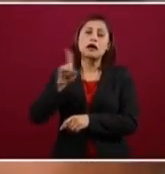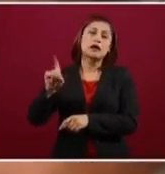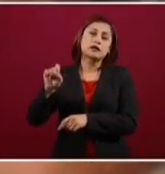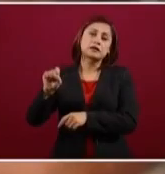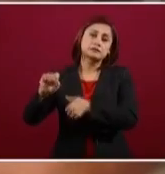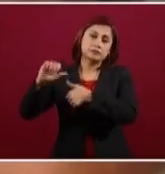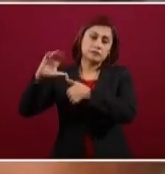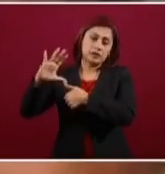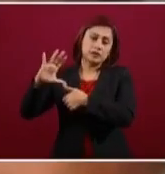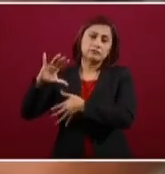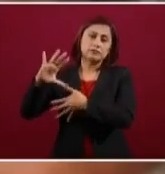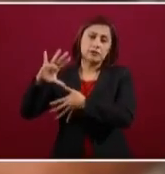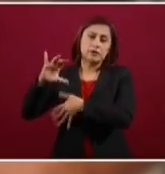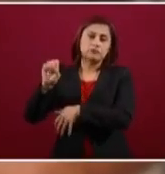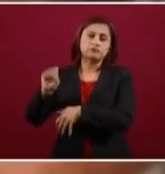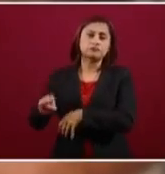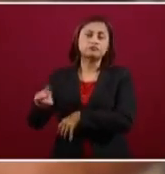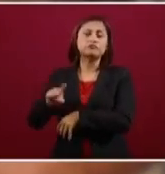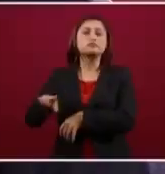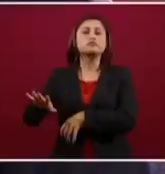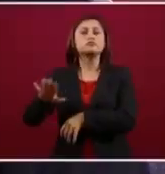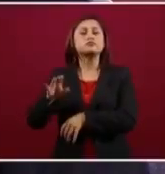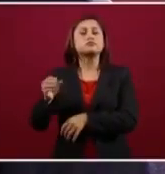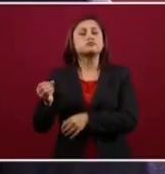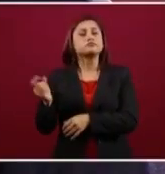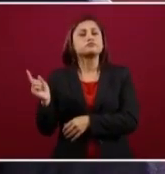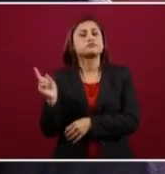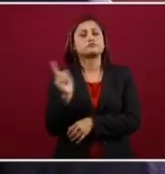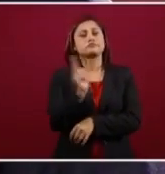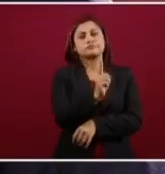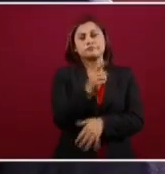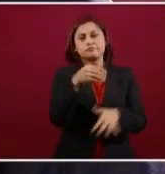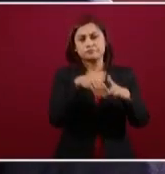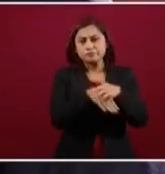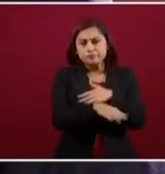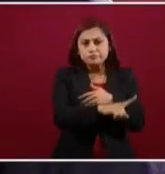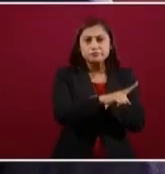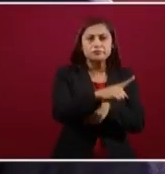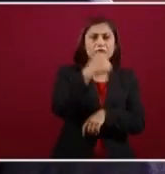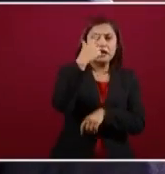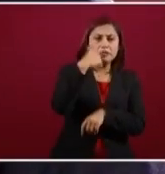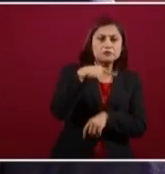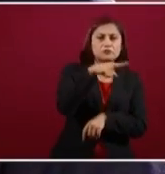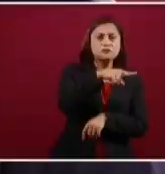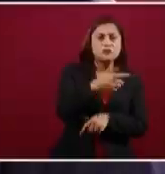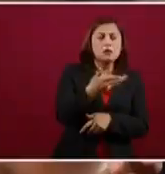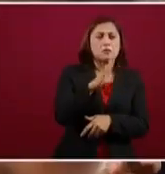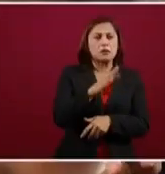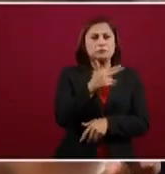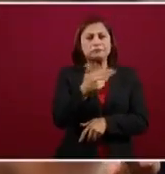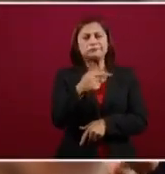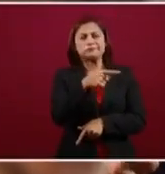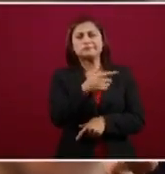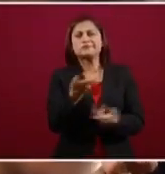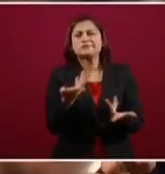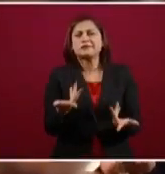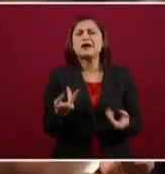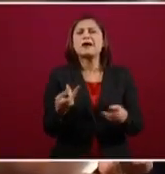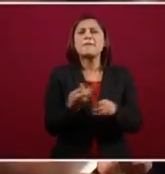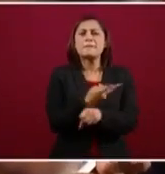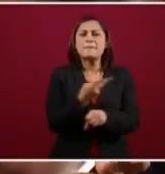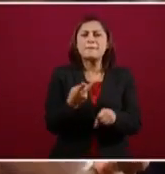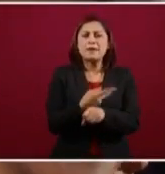y noches, que le servían y a las cuales pues evidentemente les pagaba. ¿Qué va a pasar con este control que siguen